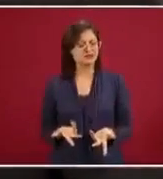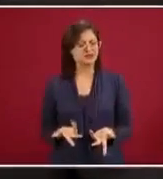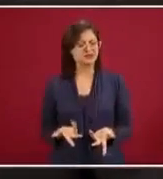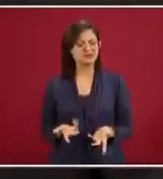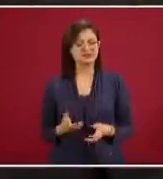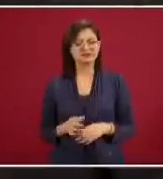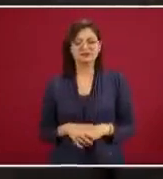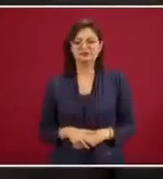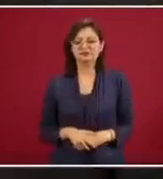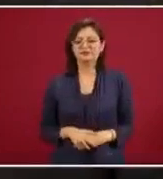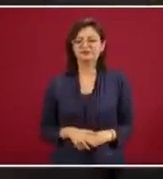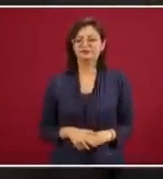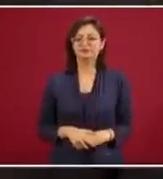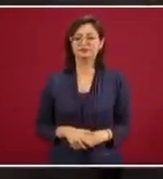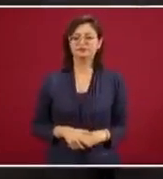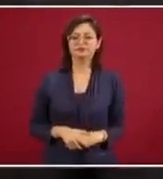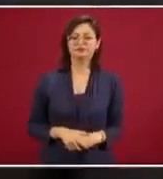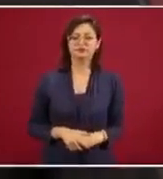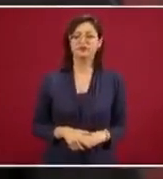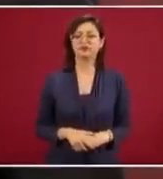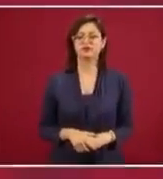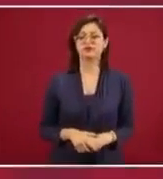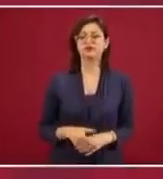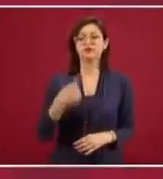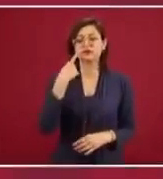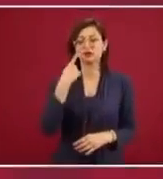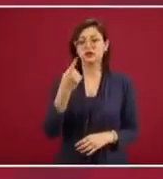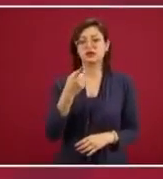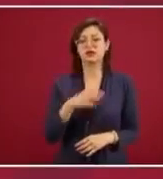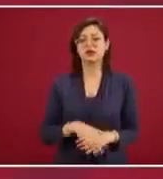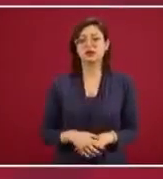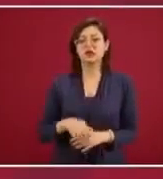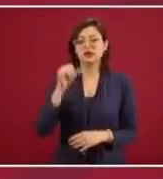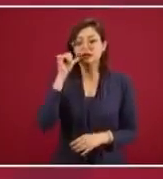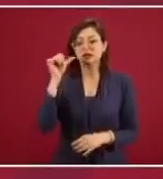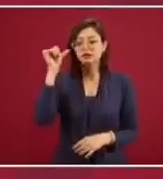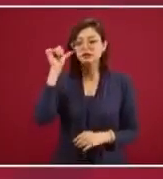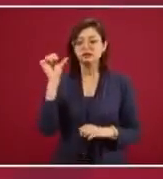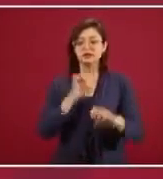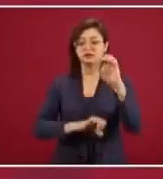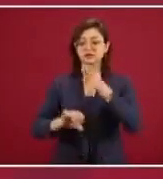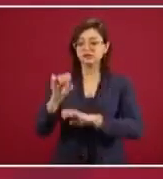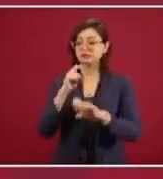Miren, ayer le agradecí a los empresarios eso.